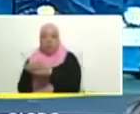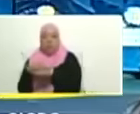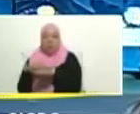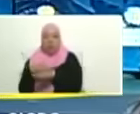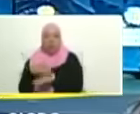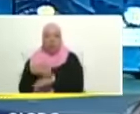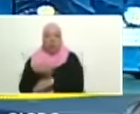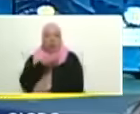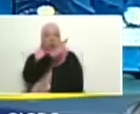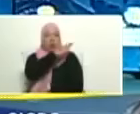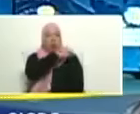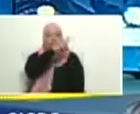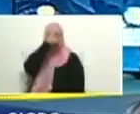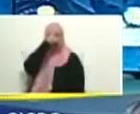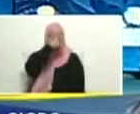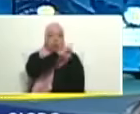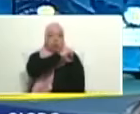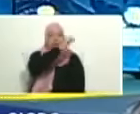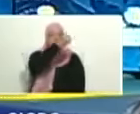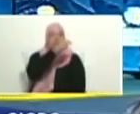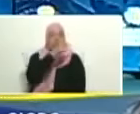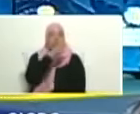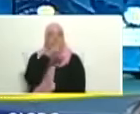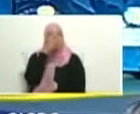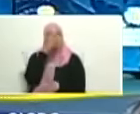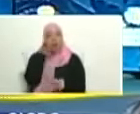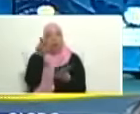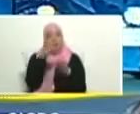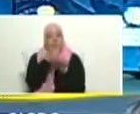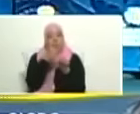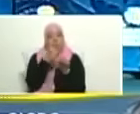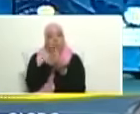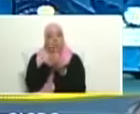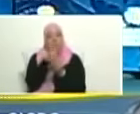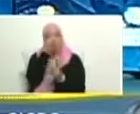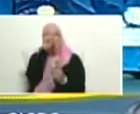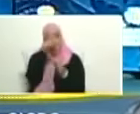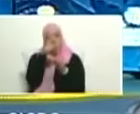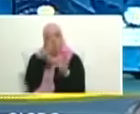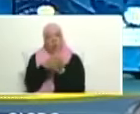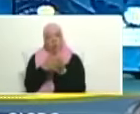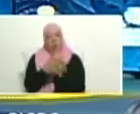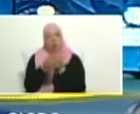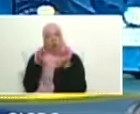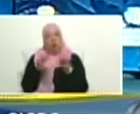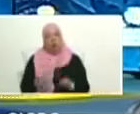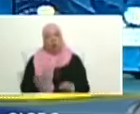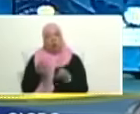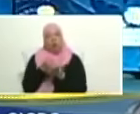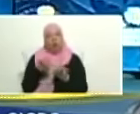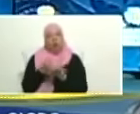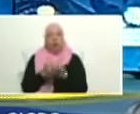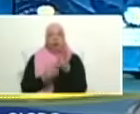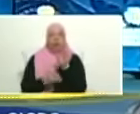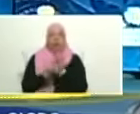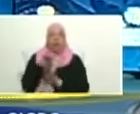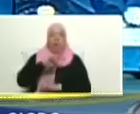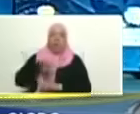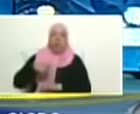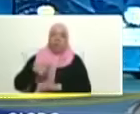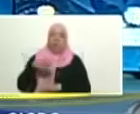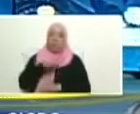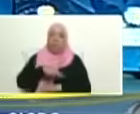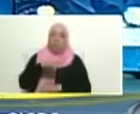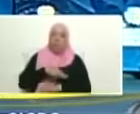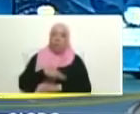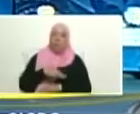jefe, nos diera un comentario, una orientación contundente del desarrollo de la gran